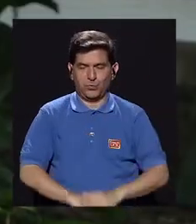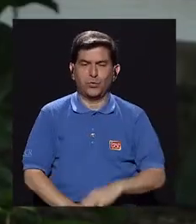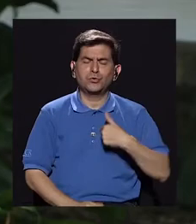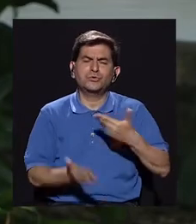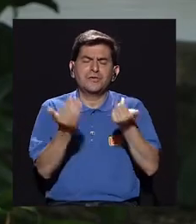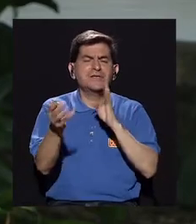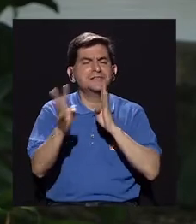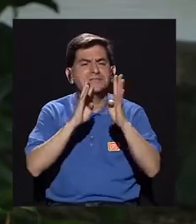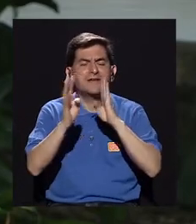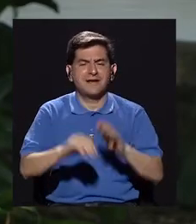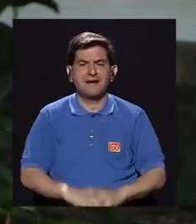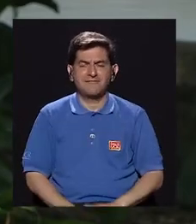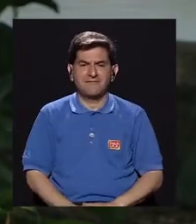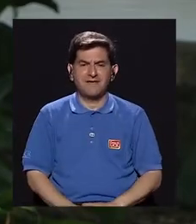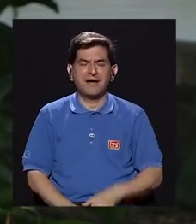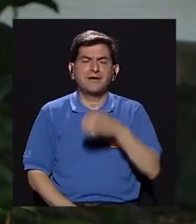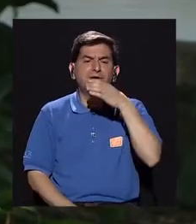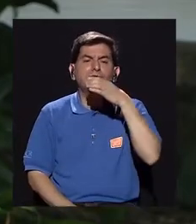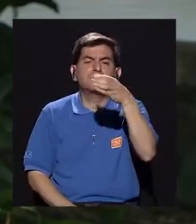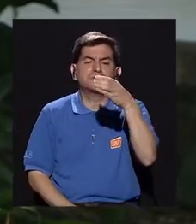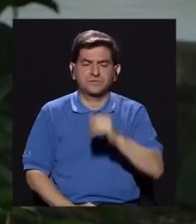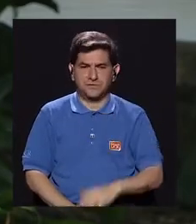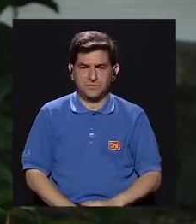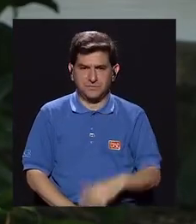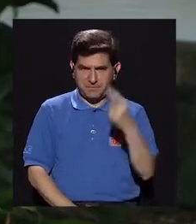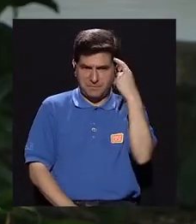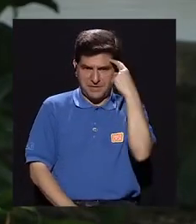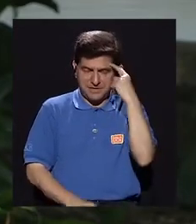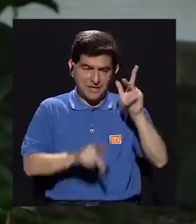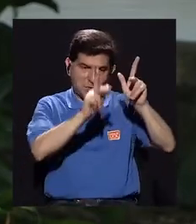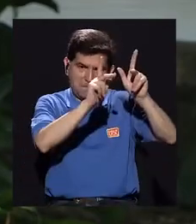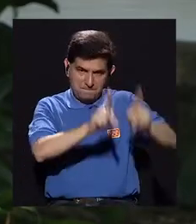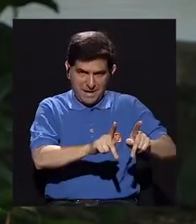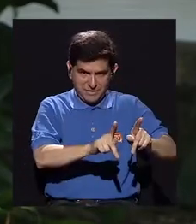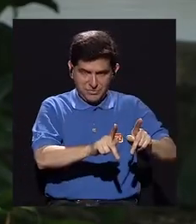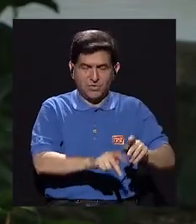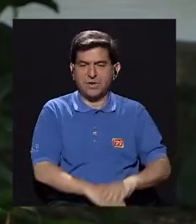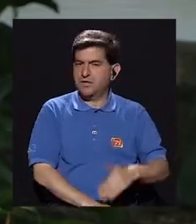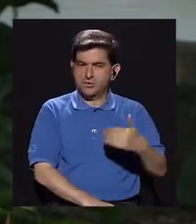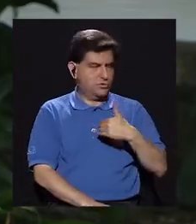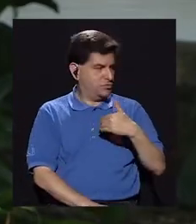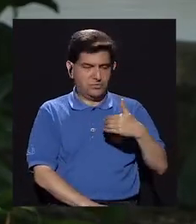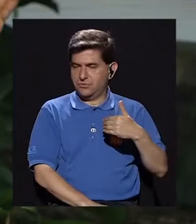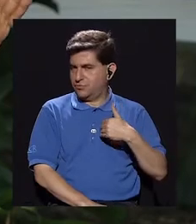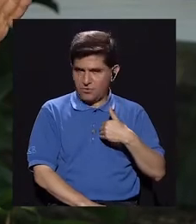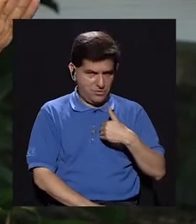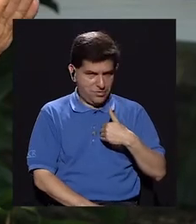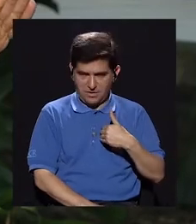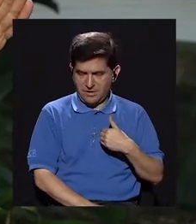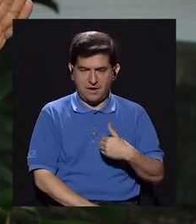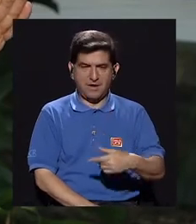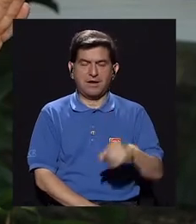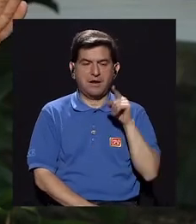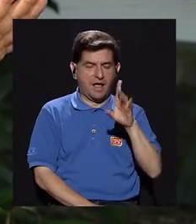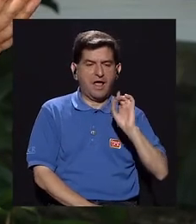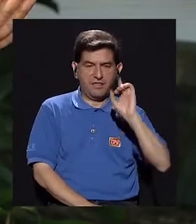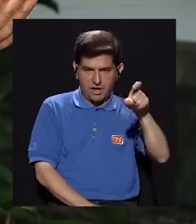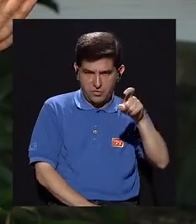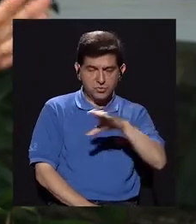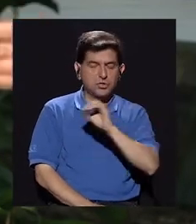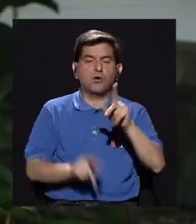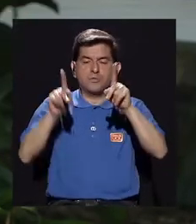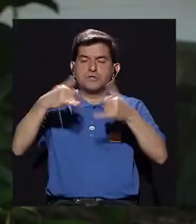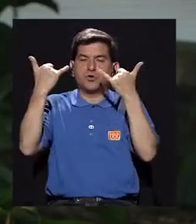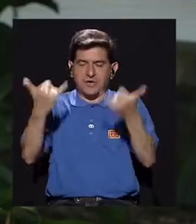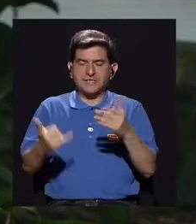minutito, quisiera que habláramos acerca de las recomendaciones, tanto en personas que no tienen todavía